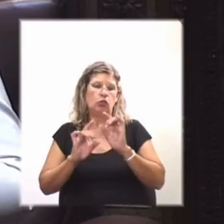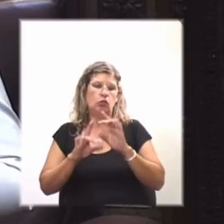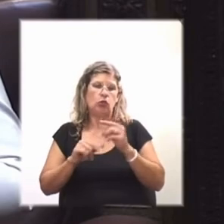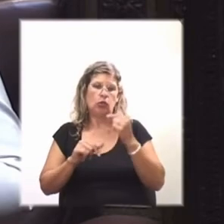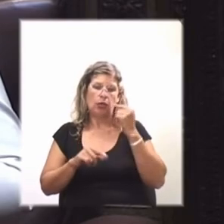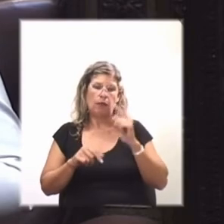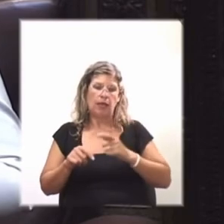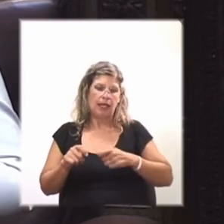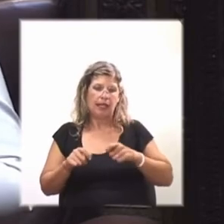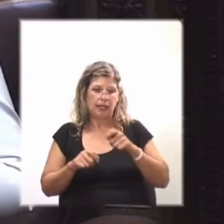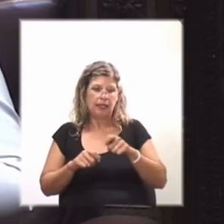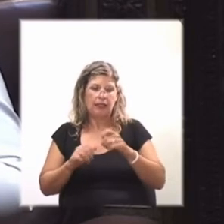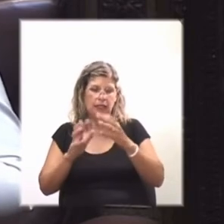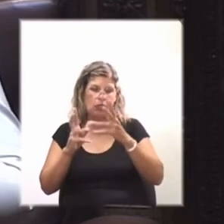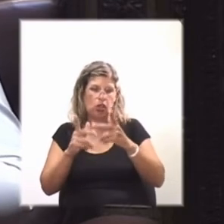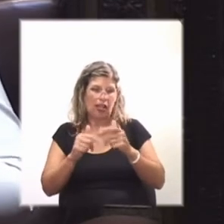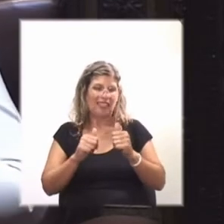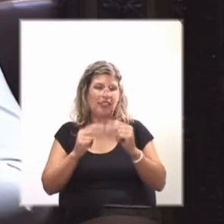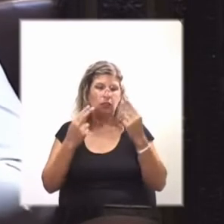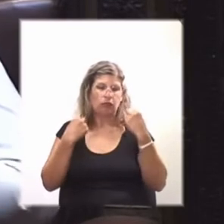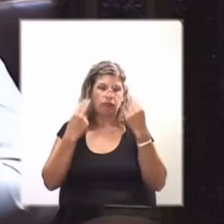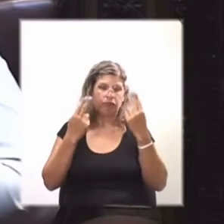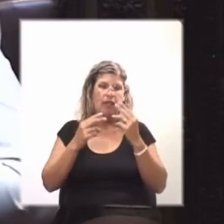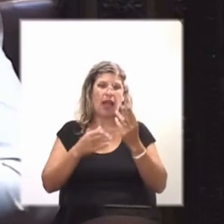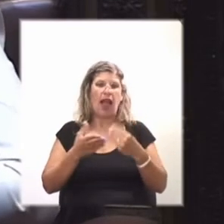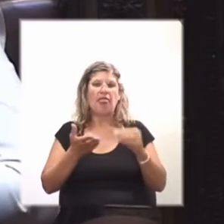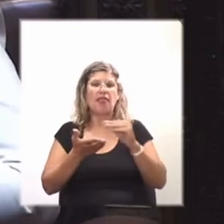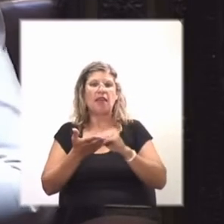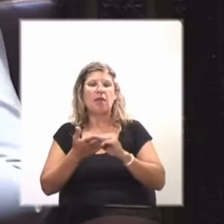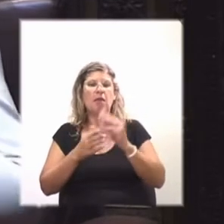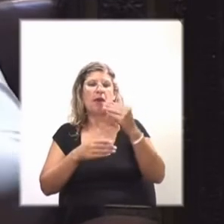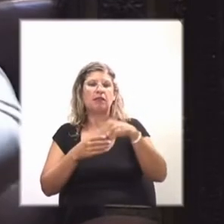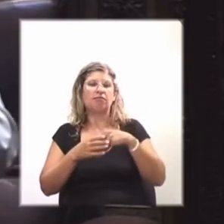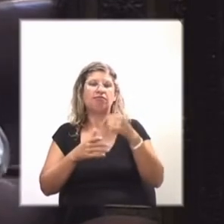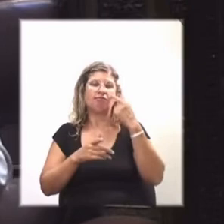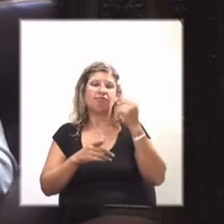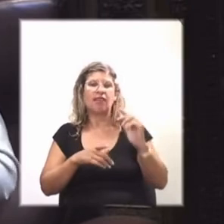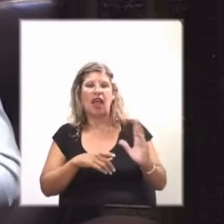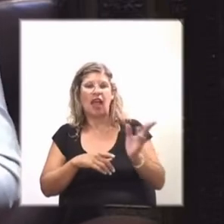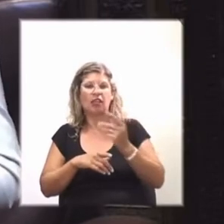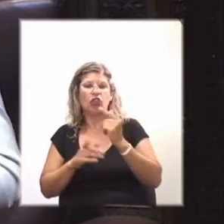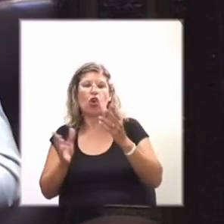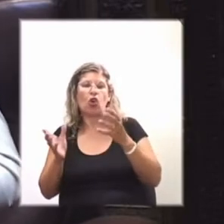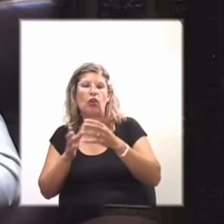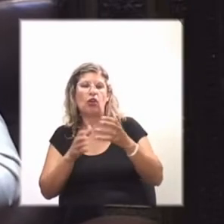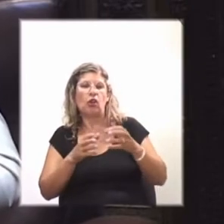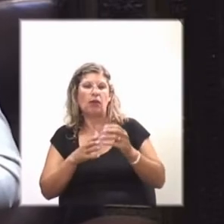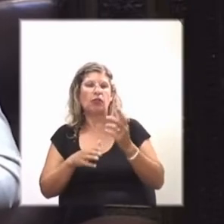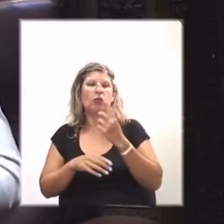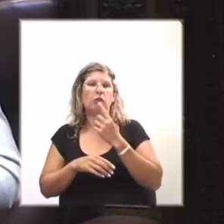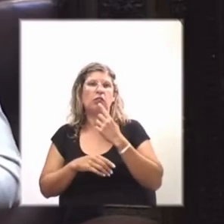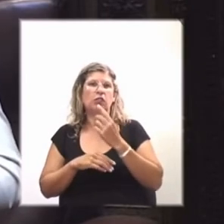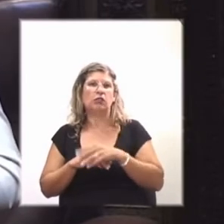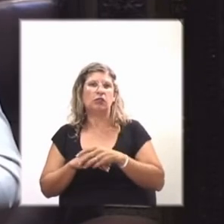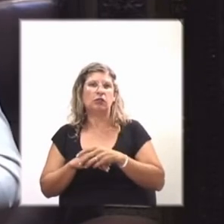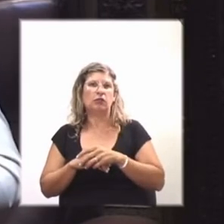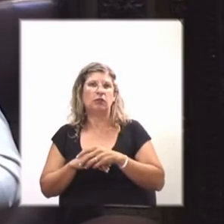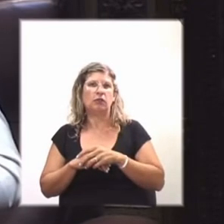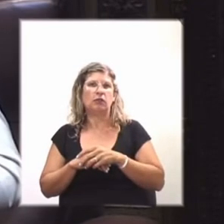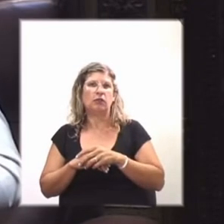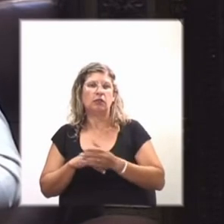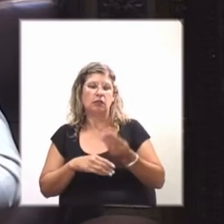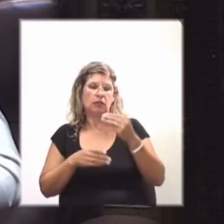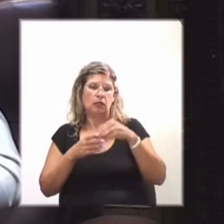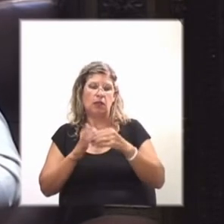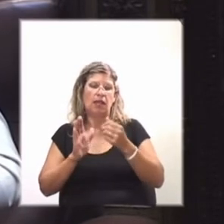la organización subversiva, sino que además involucraría a connotadas figuras de todos los partidos políticos. Parte de un